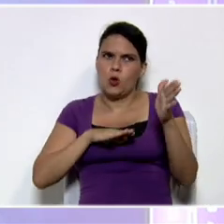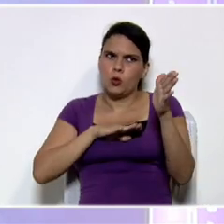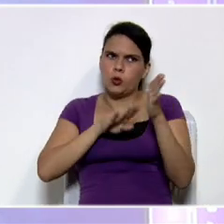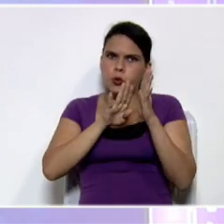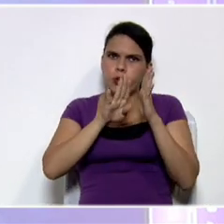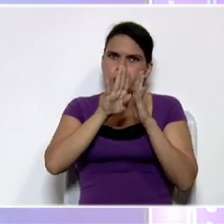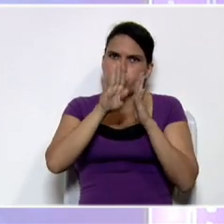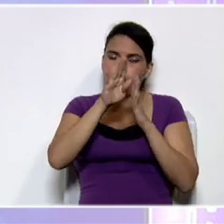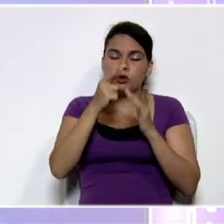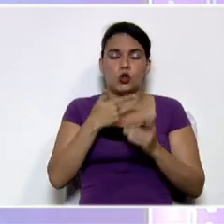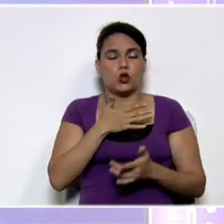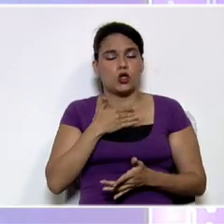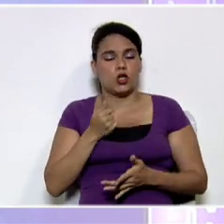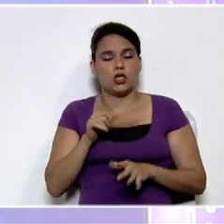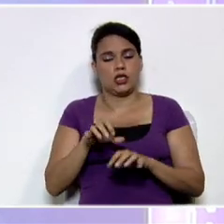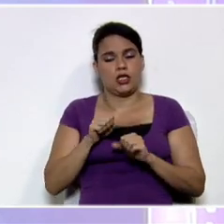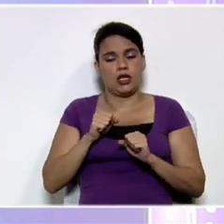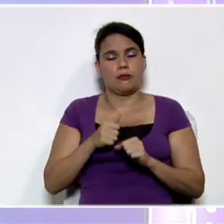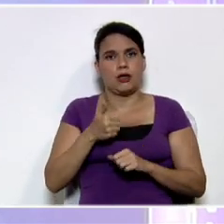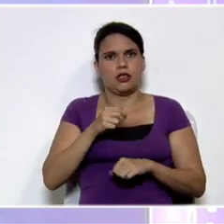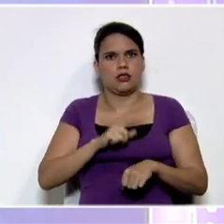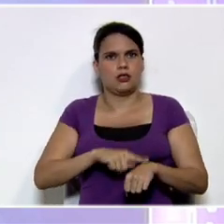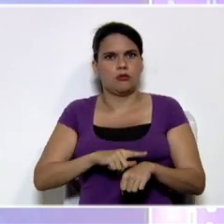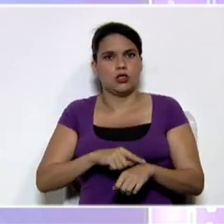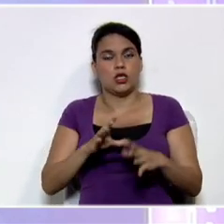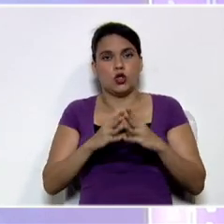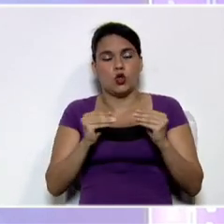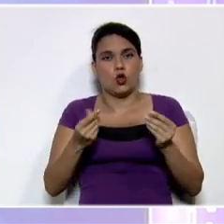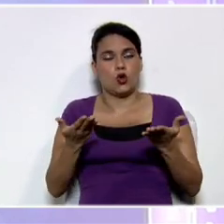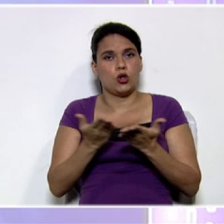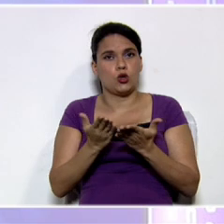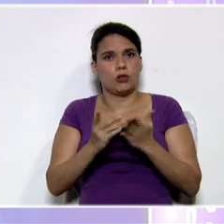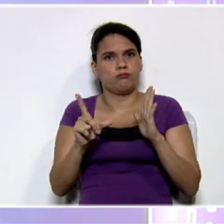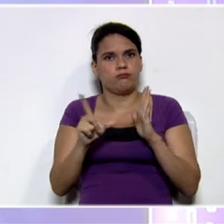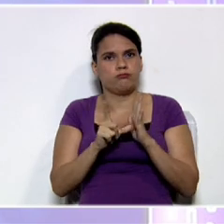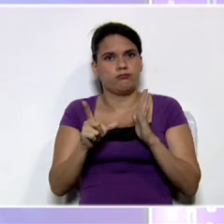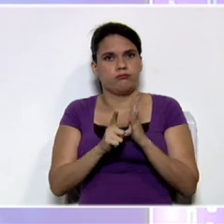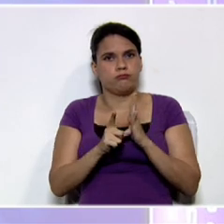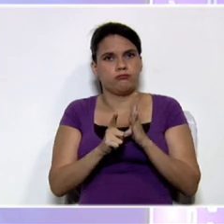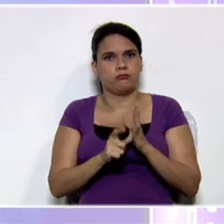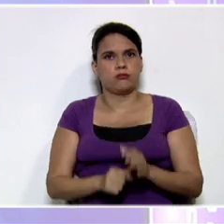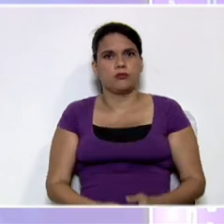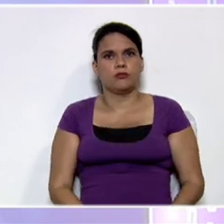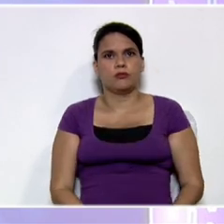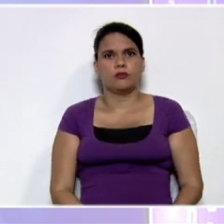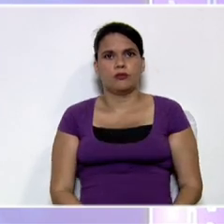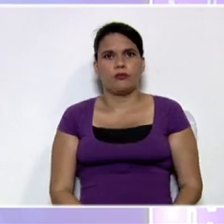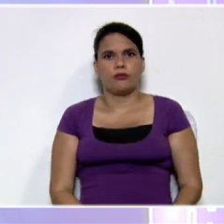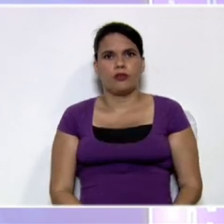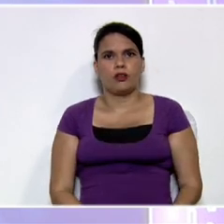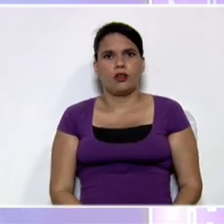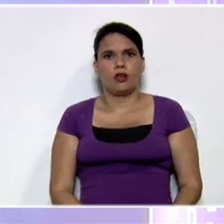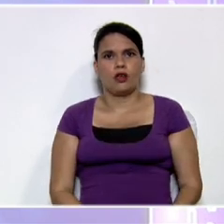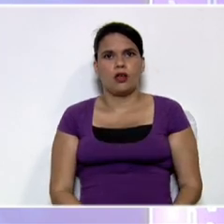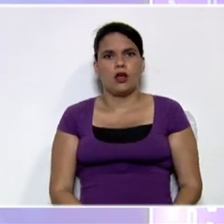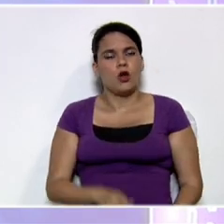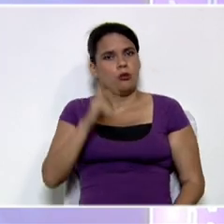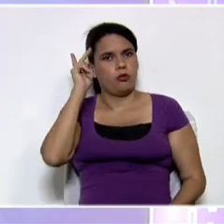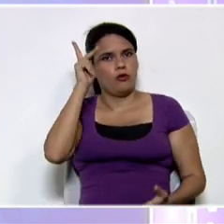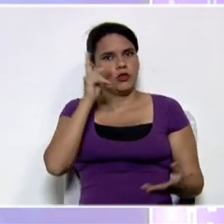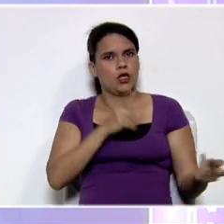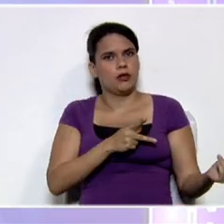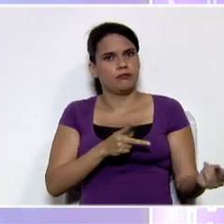más tiempo a nuestra profesora Noelia Molina, así que a todos los estudiantes de Educación Media General y Media Técnica los dejo con nuestra querida